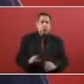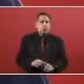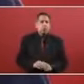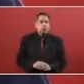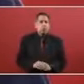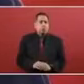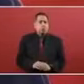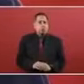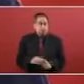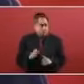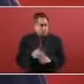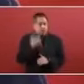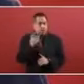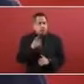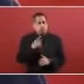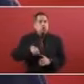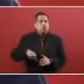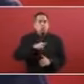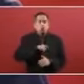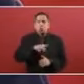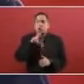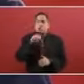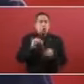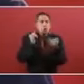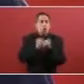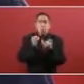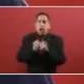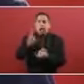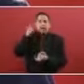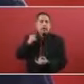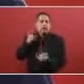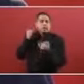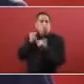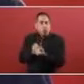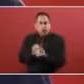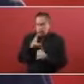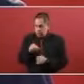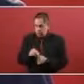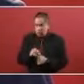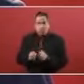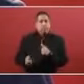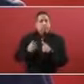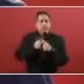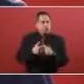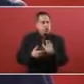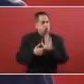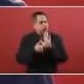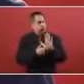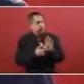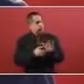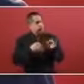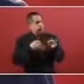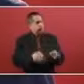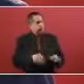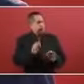¿Por qué? Porque no somos lo mismo y tenemos que dar el ejemplo.